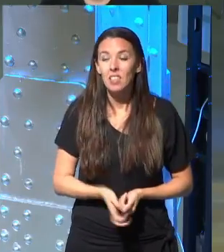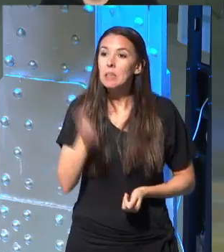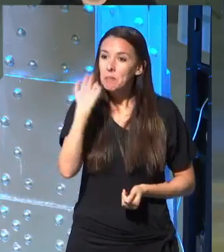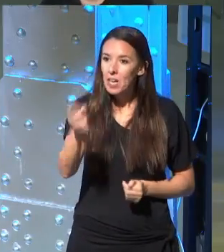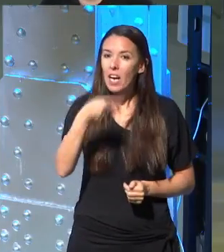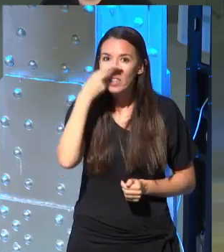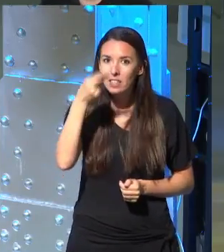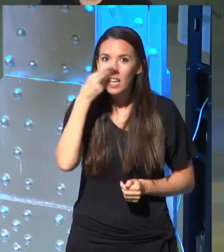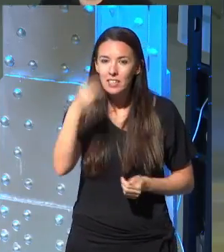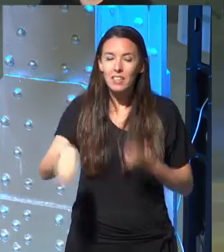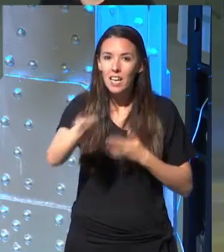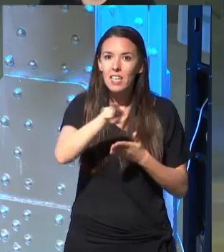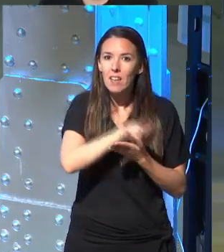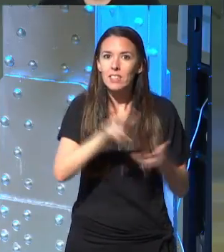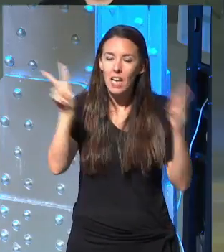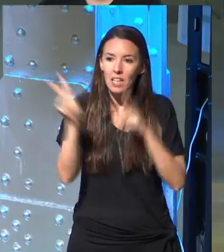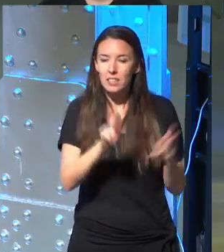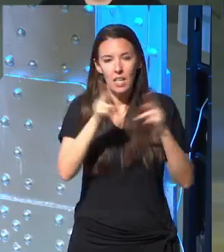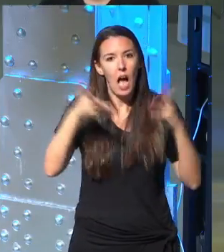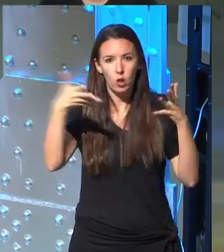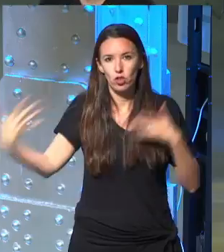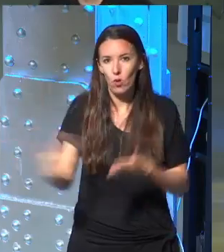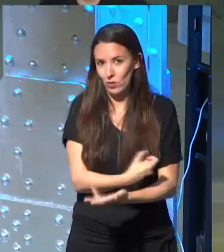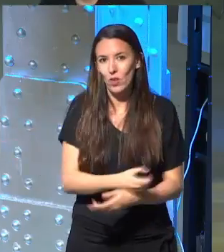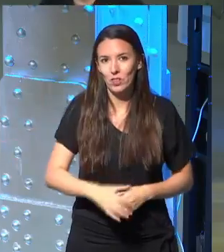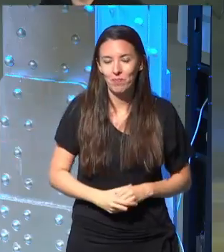verdad es que es muy interesante revisar esa serie, sí, os la recomiendo a todos.